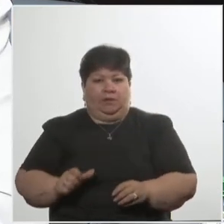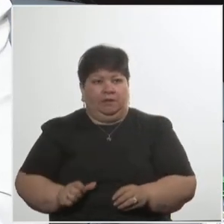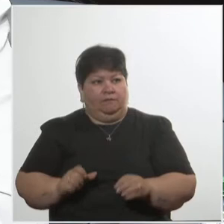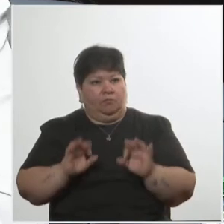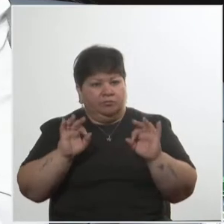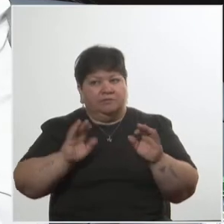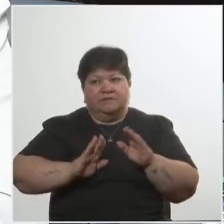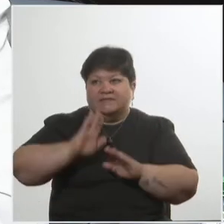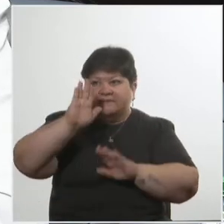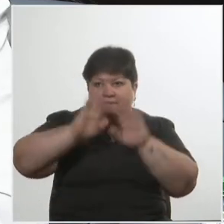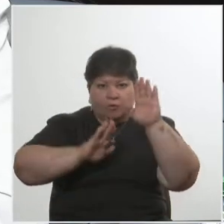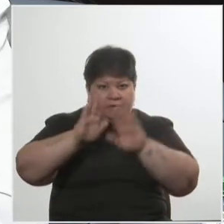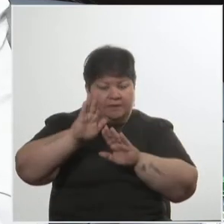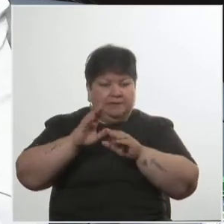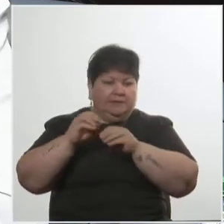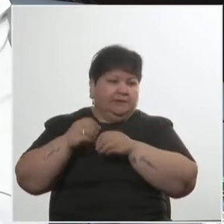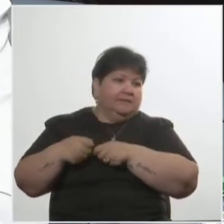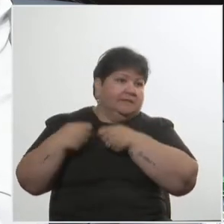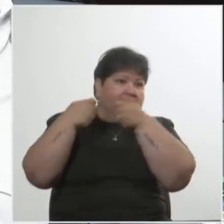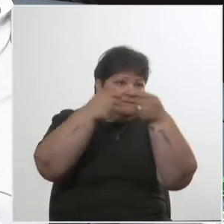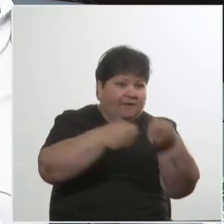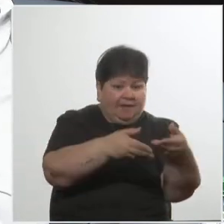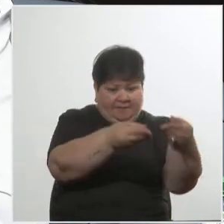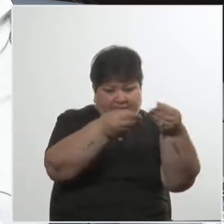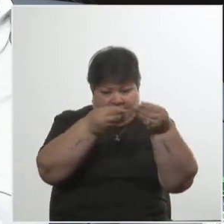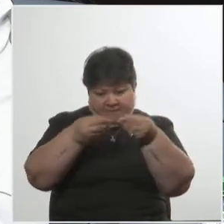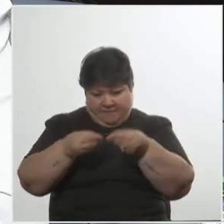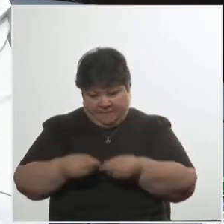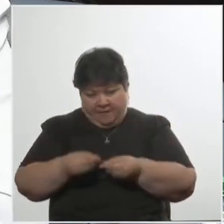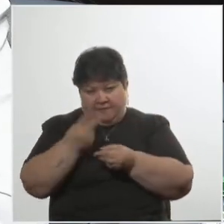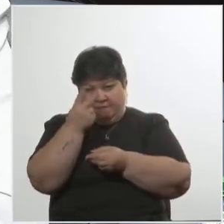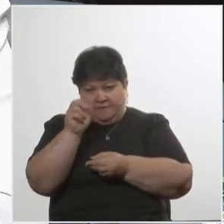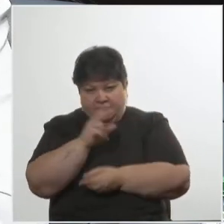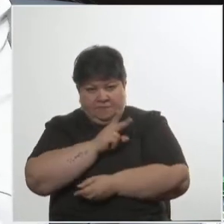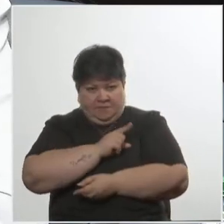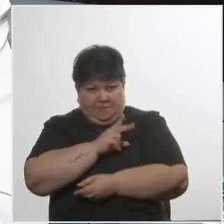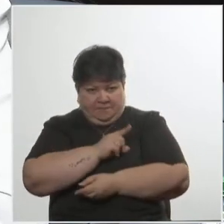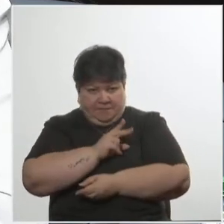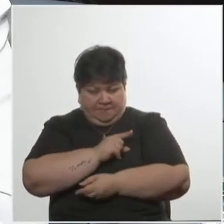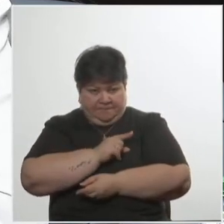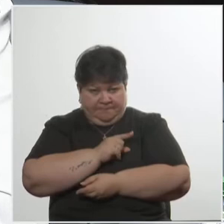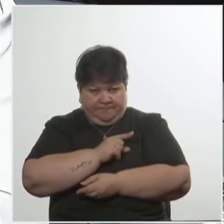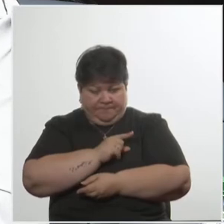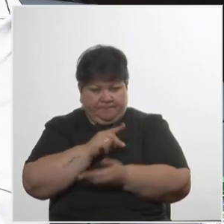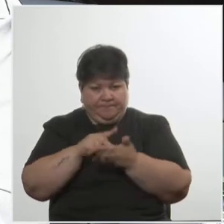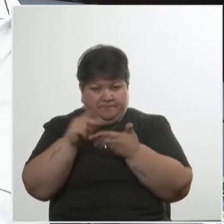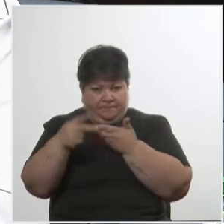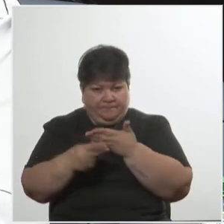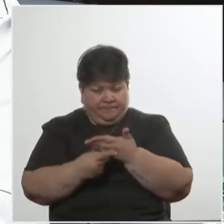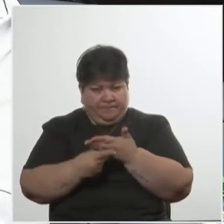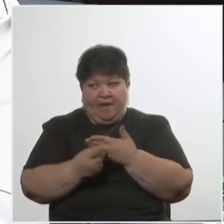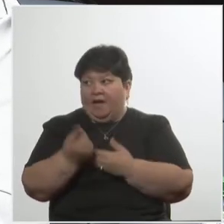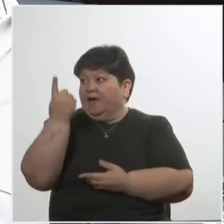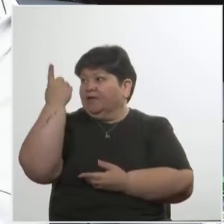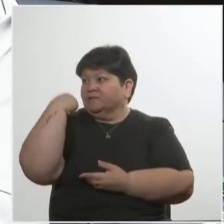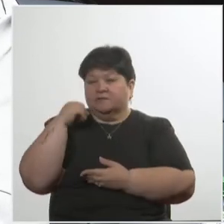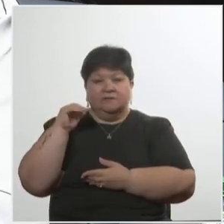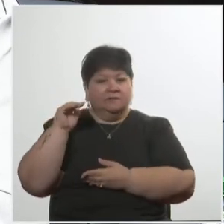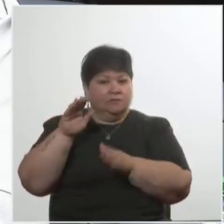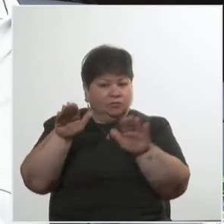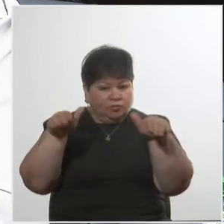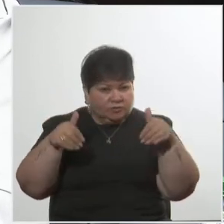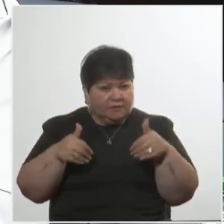minuta se envió y el 20 de diciembre nos remite en el proyecto y hallar se nos convocó